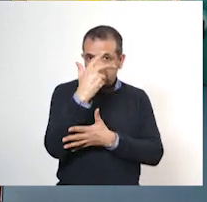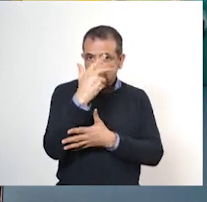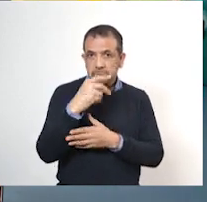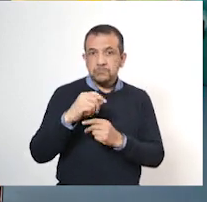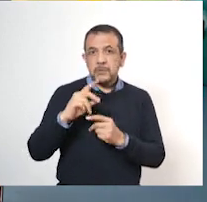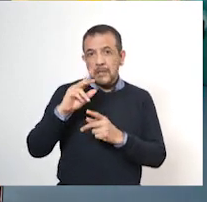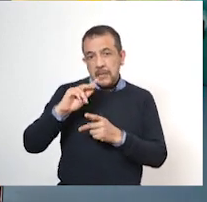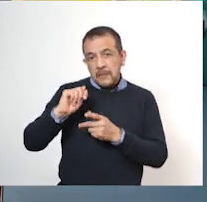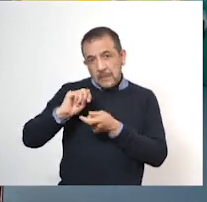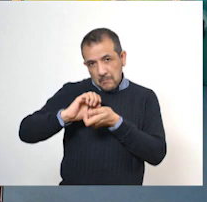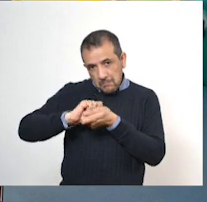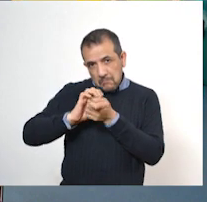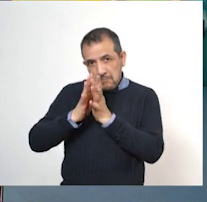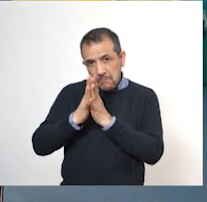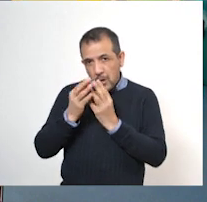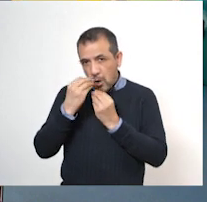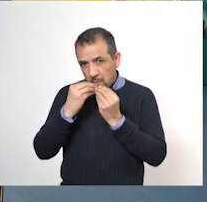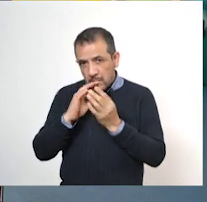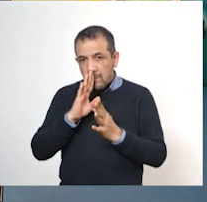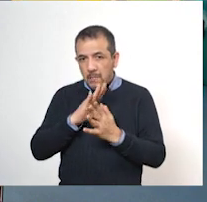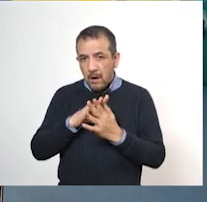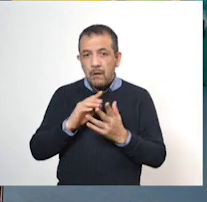exceso de grasas trans,